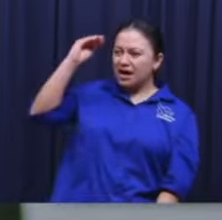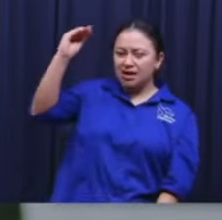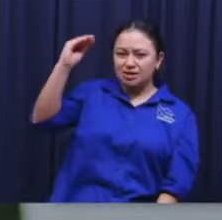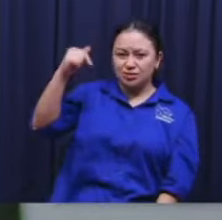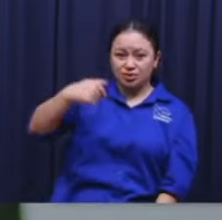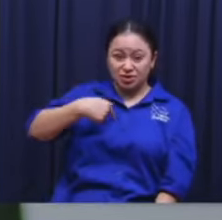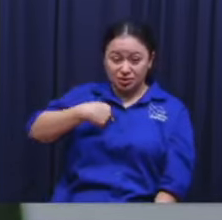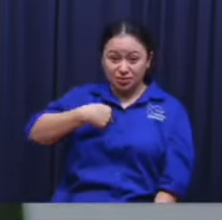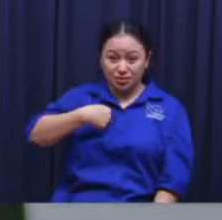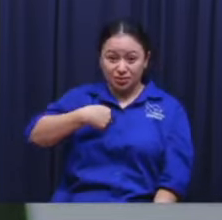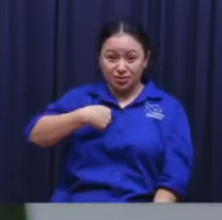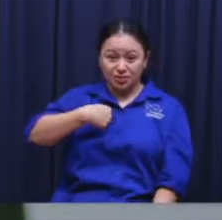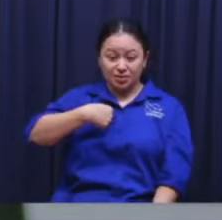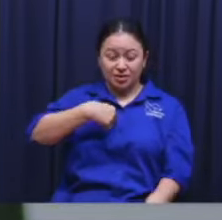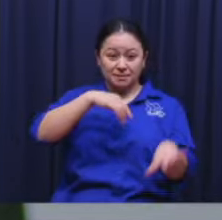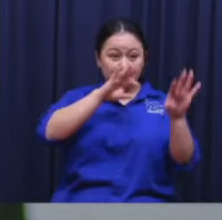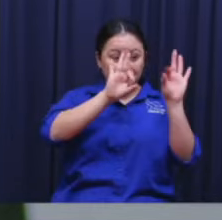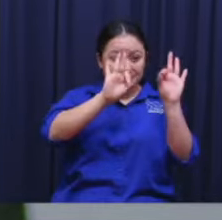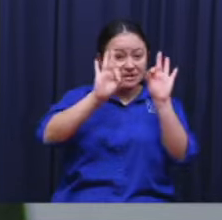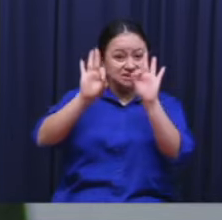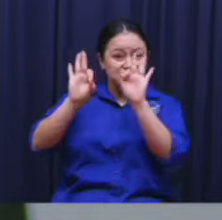puso a pastorear, que